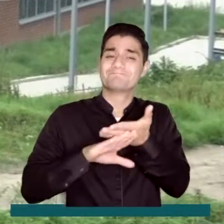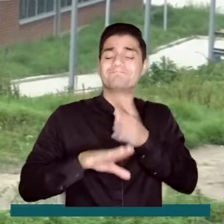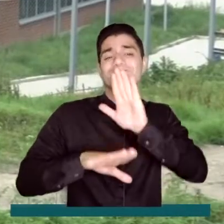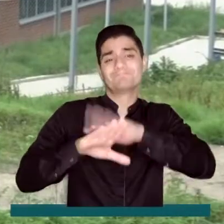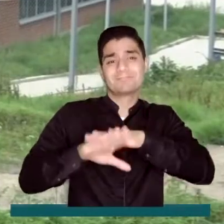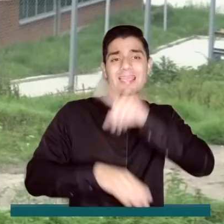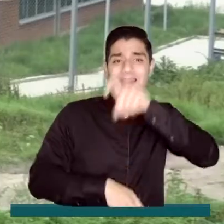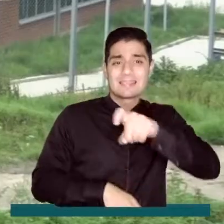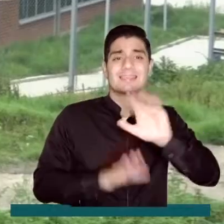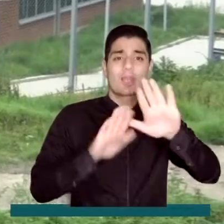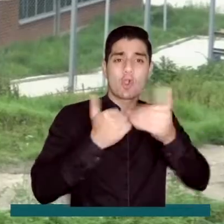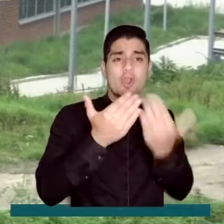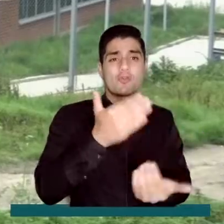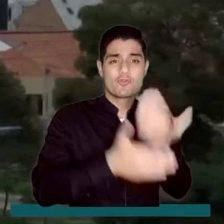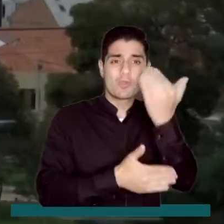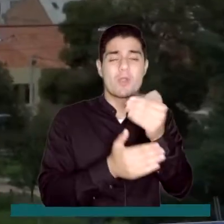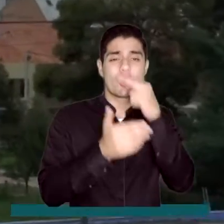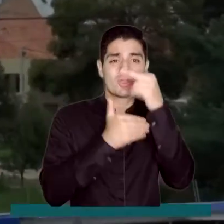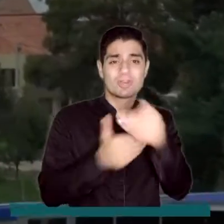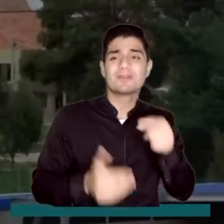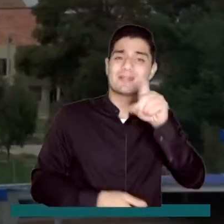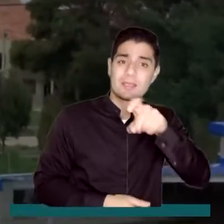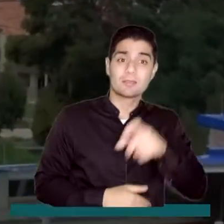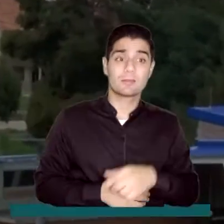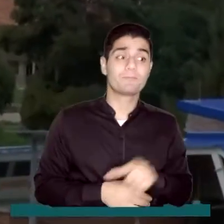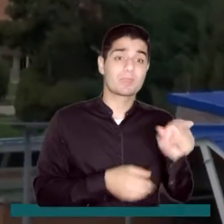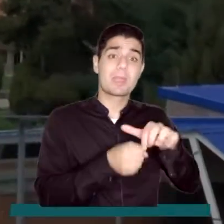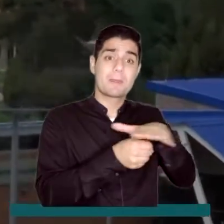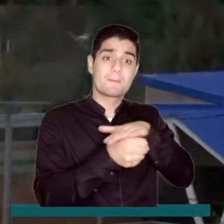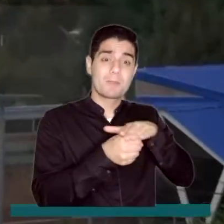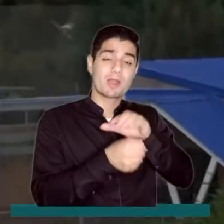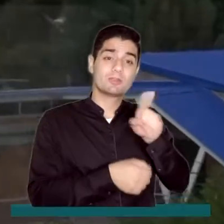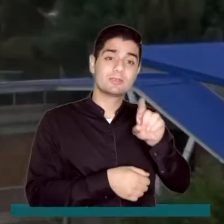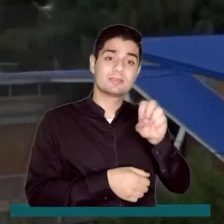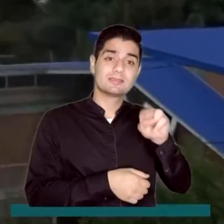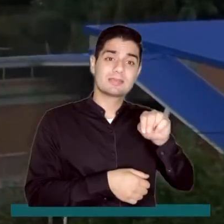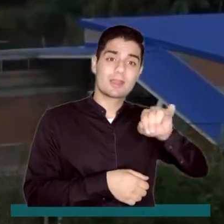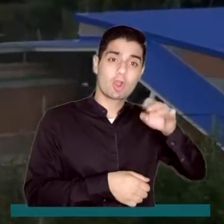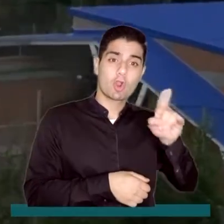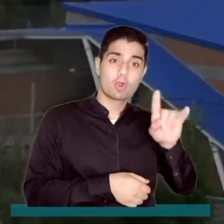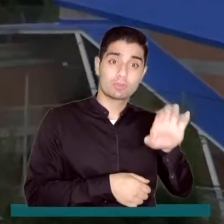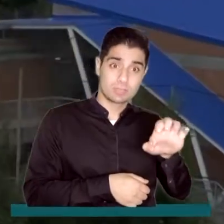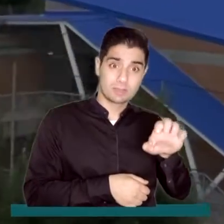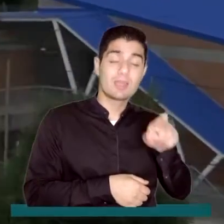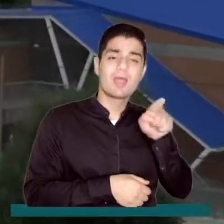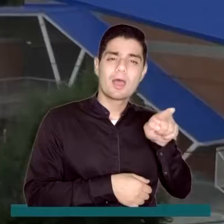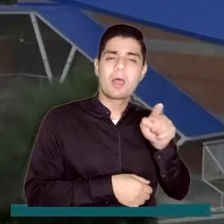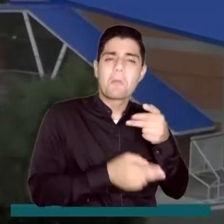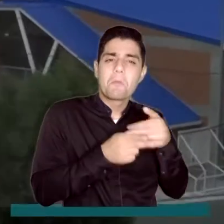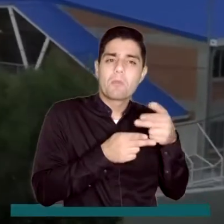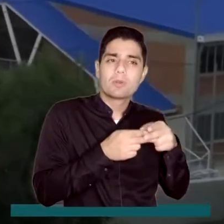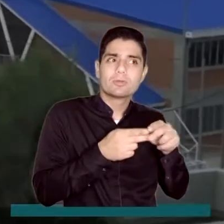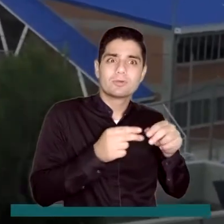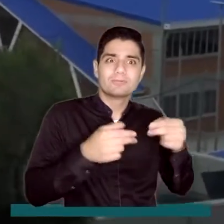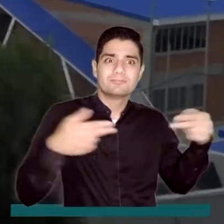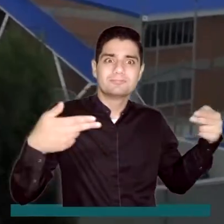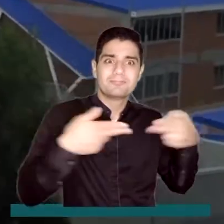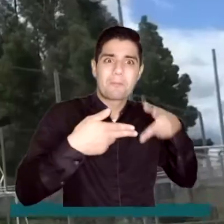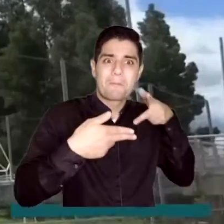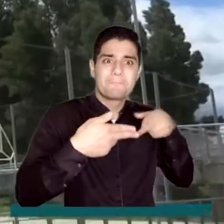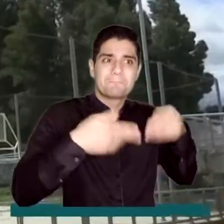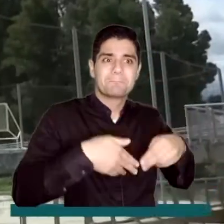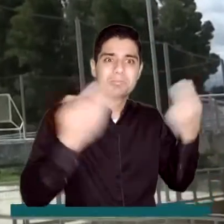institución educativa para sus hijos en el barrio san jose en ubaté cundinamarca se inaugurará en las próximas semanas un mega